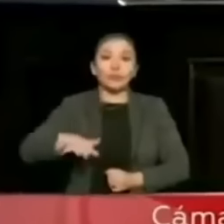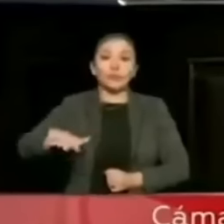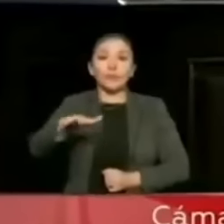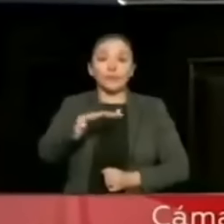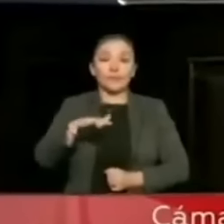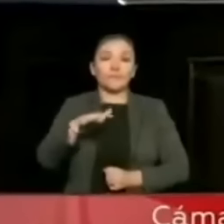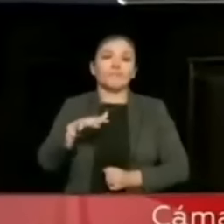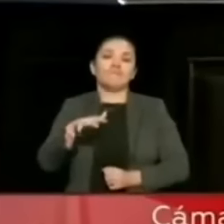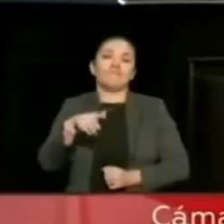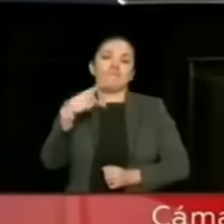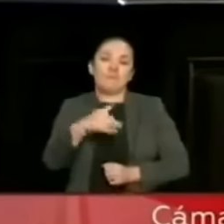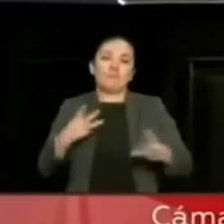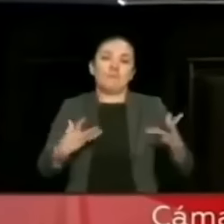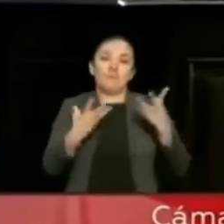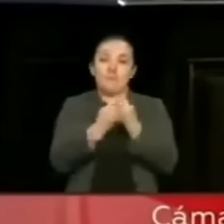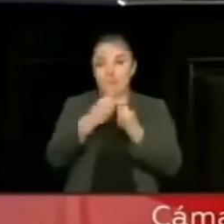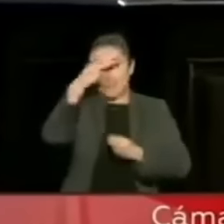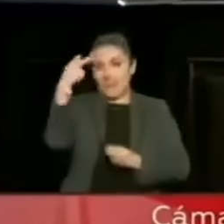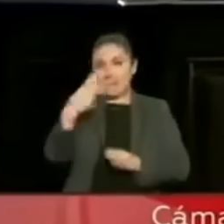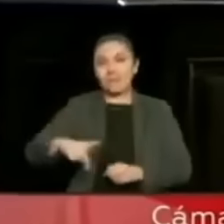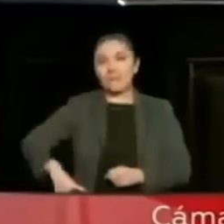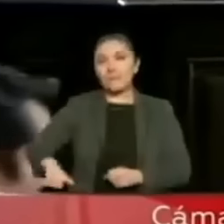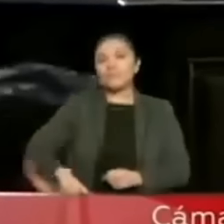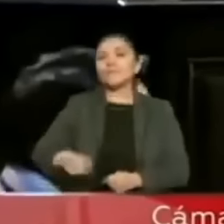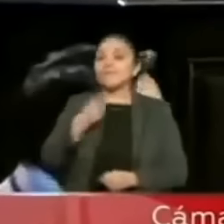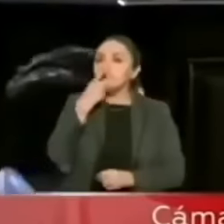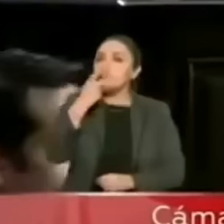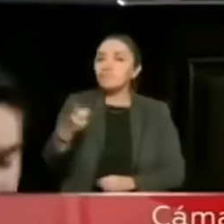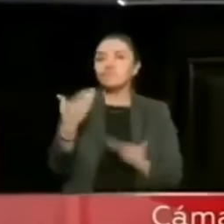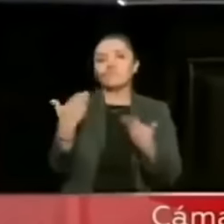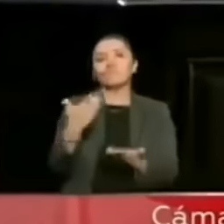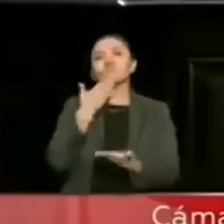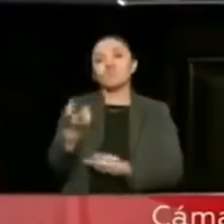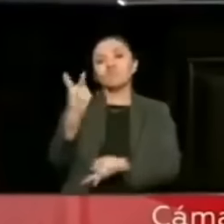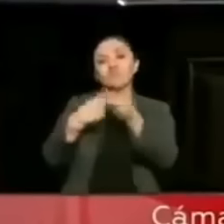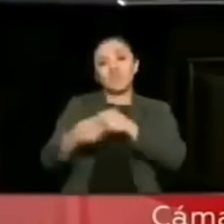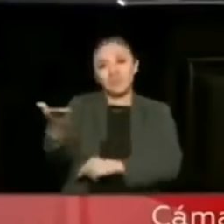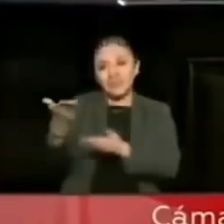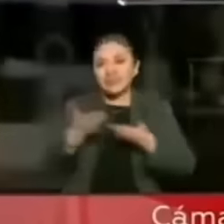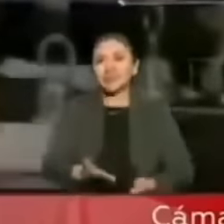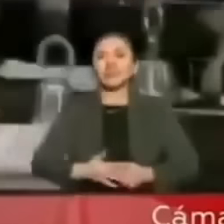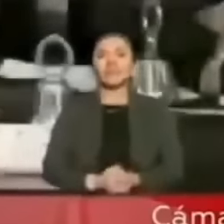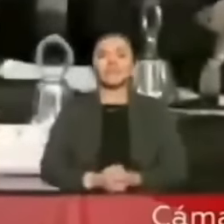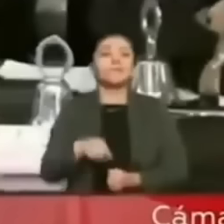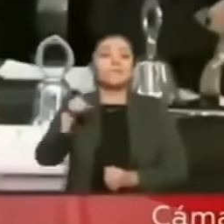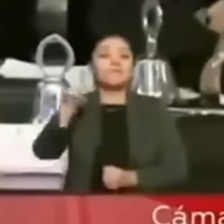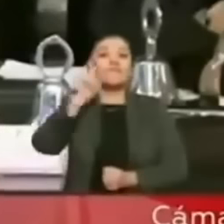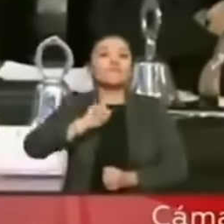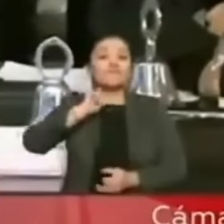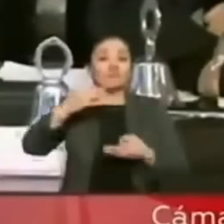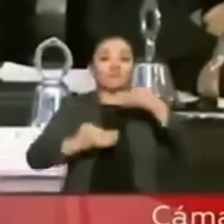La Unión de los Estados Unidos Mexicanos expresa la más cordial bienvenida a la